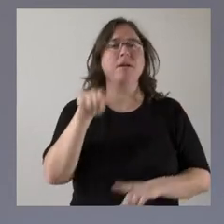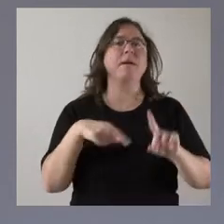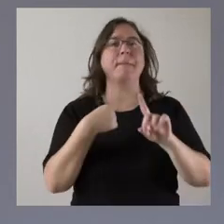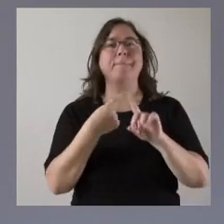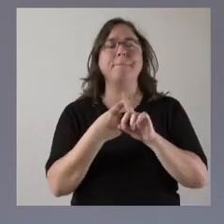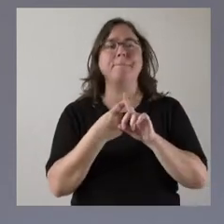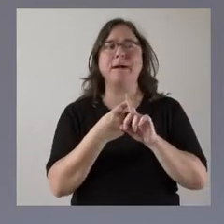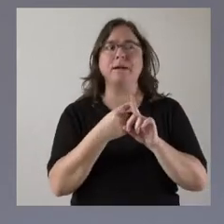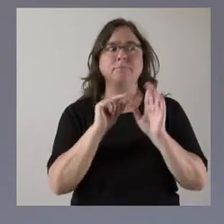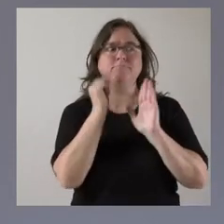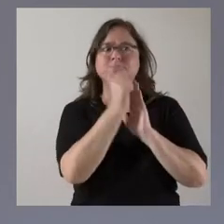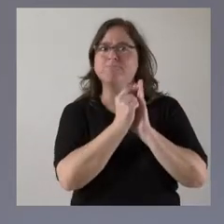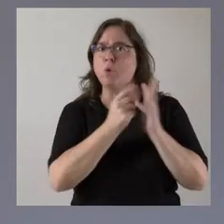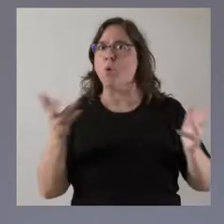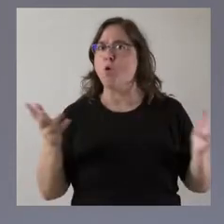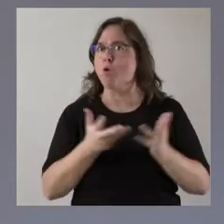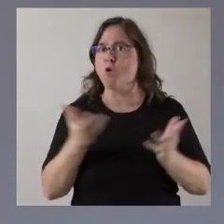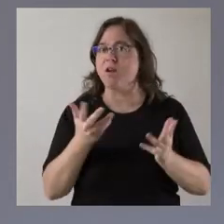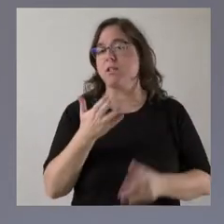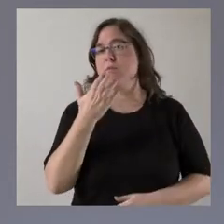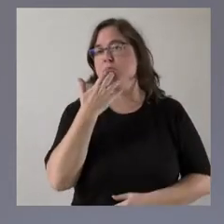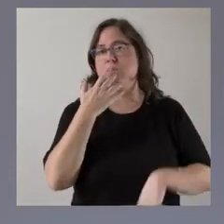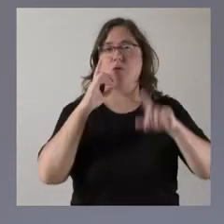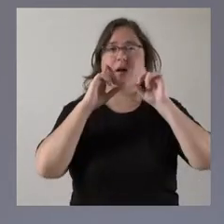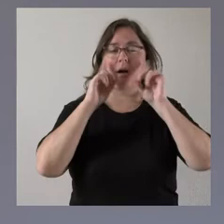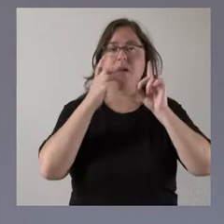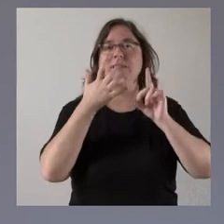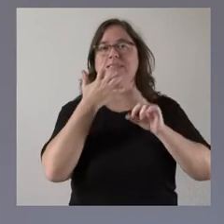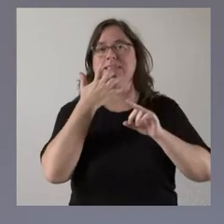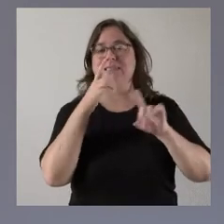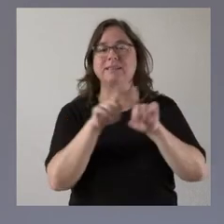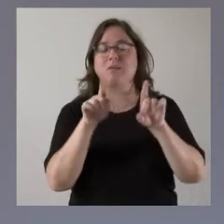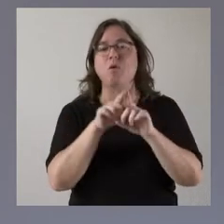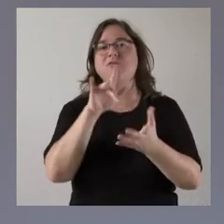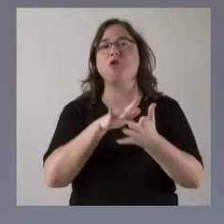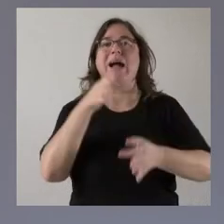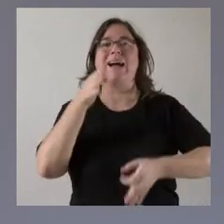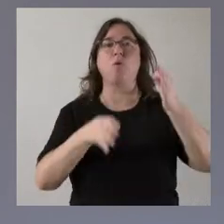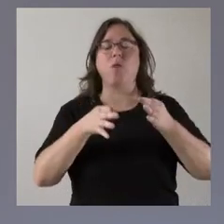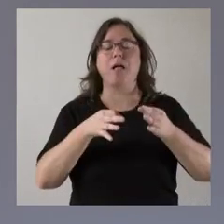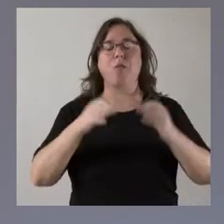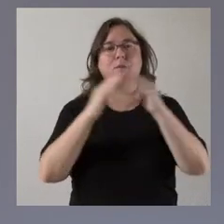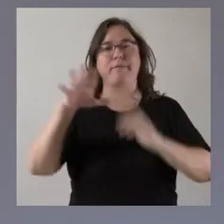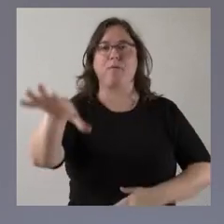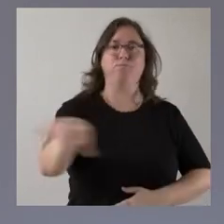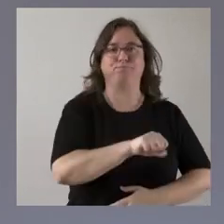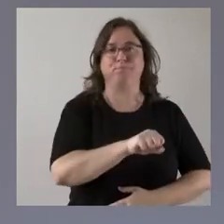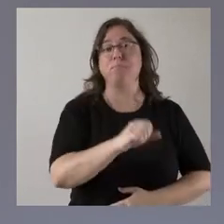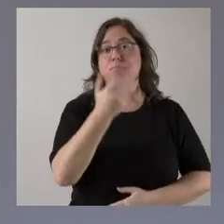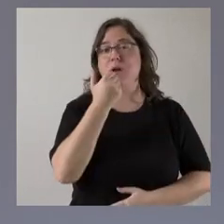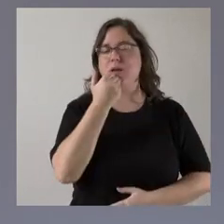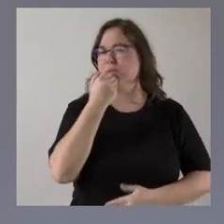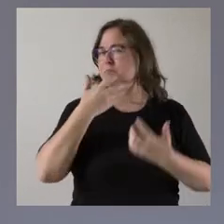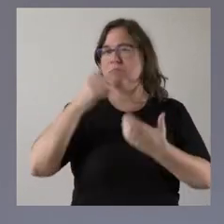que es urgente el actual como puede ser por ejemplo el lanzamiento por el juzgado de una vivienda se realiza el envío